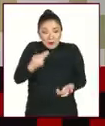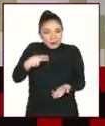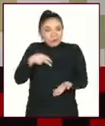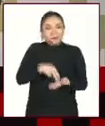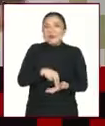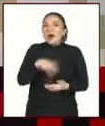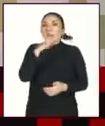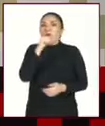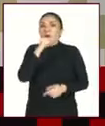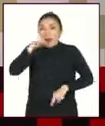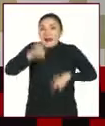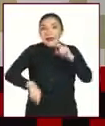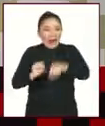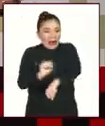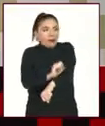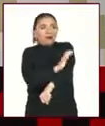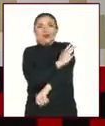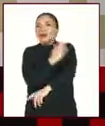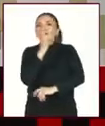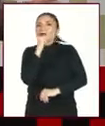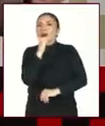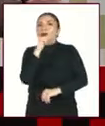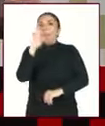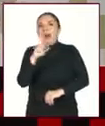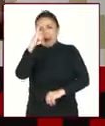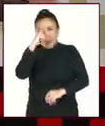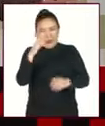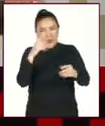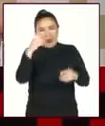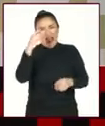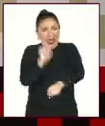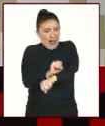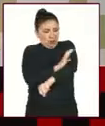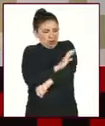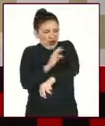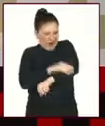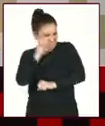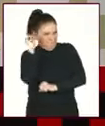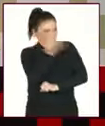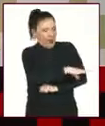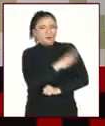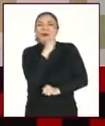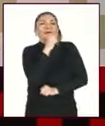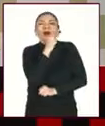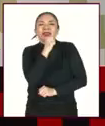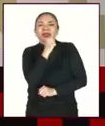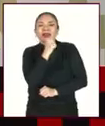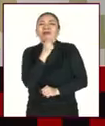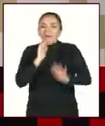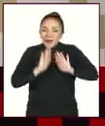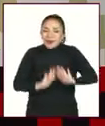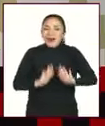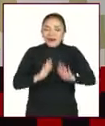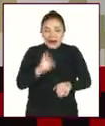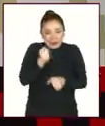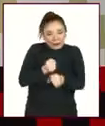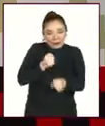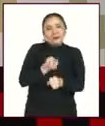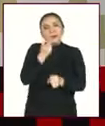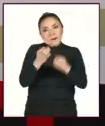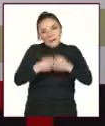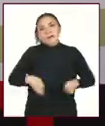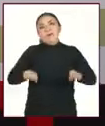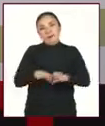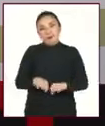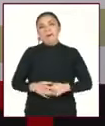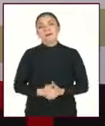las emociones como si nada más las dejaras a un lado como si fuese con la mano, ¿no? Entonces, trabajarlo es muy importante. Sí,